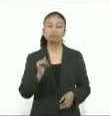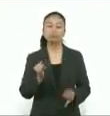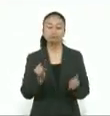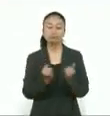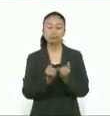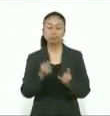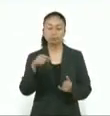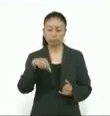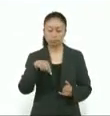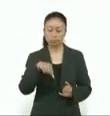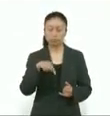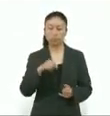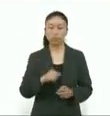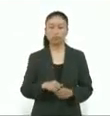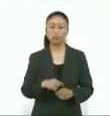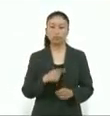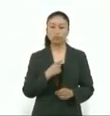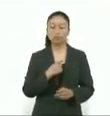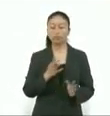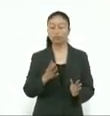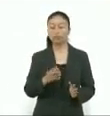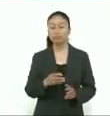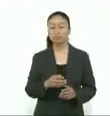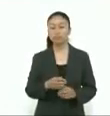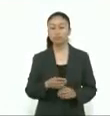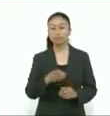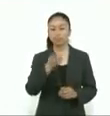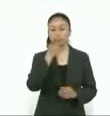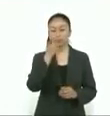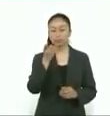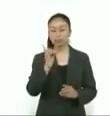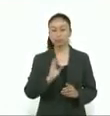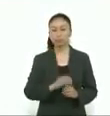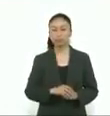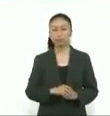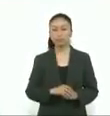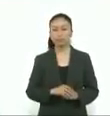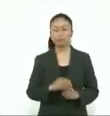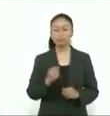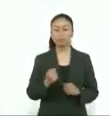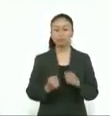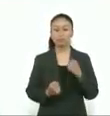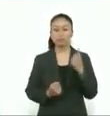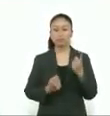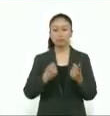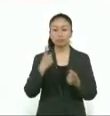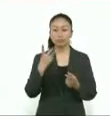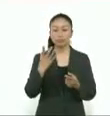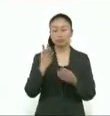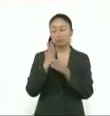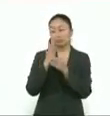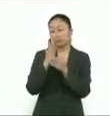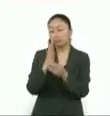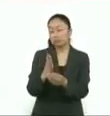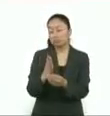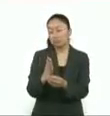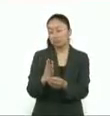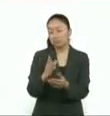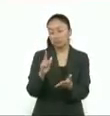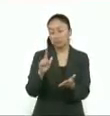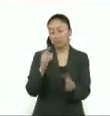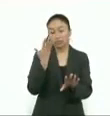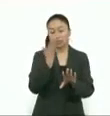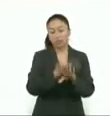manifiesto, y por ahí a los que digan que estamos violando leyes electorales,